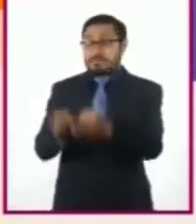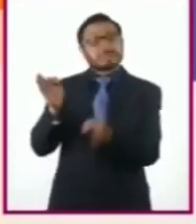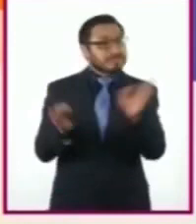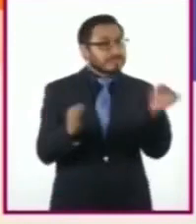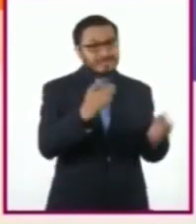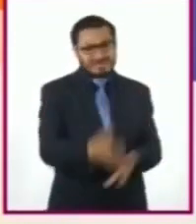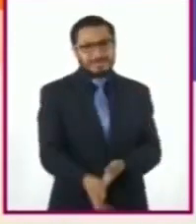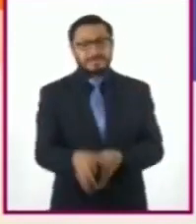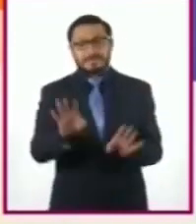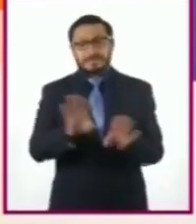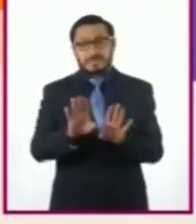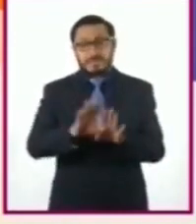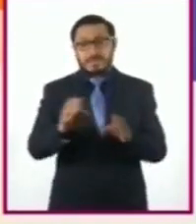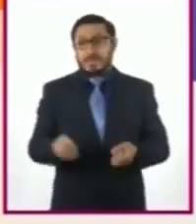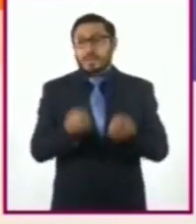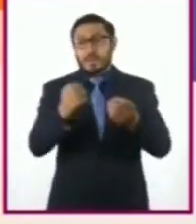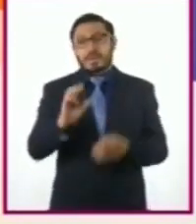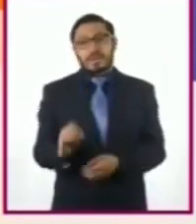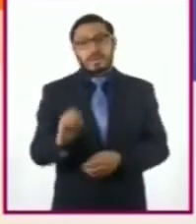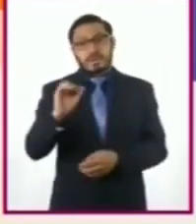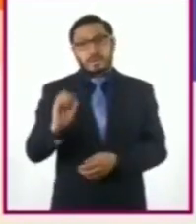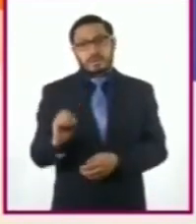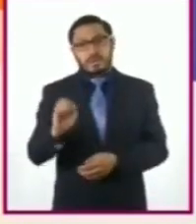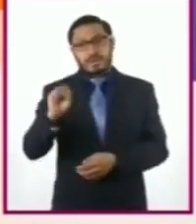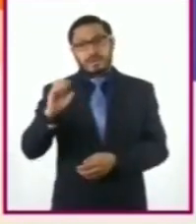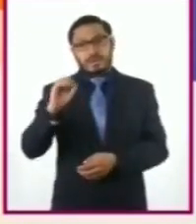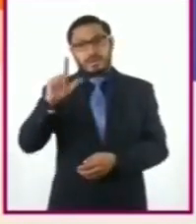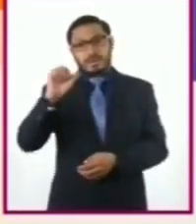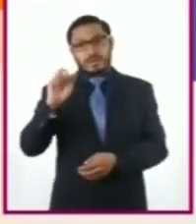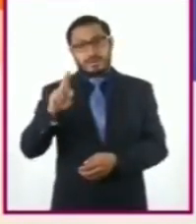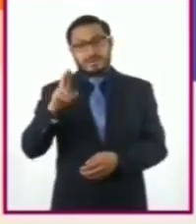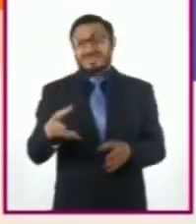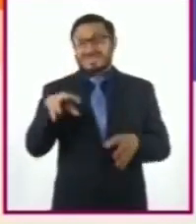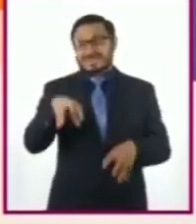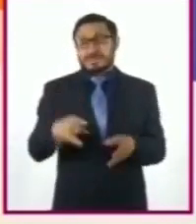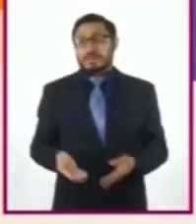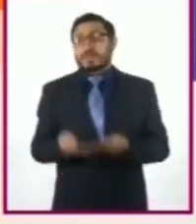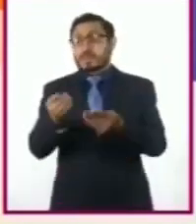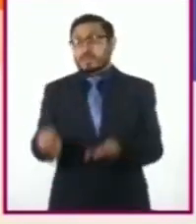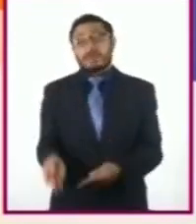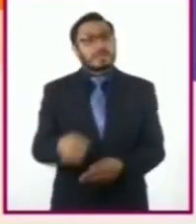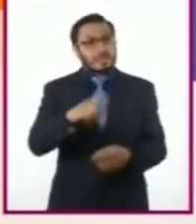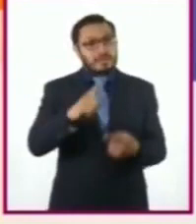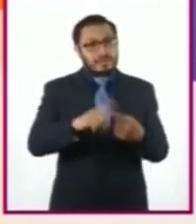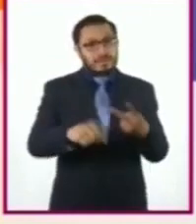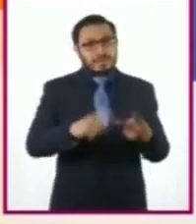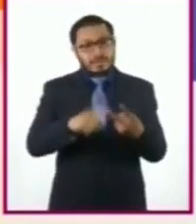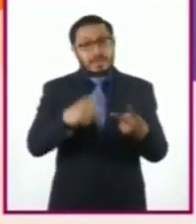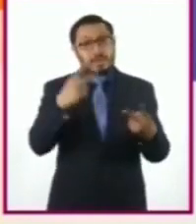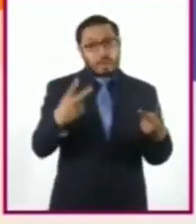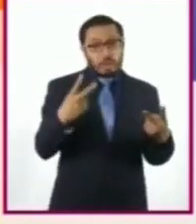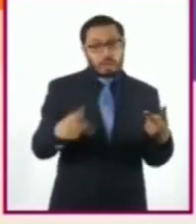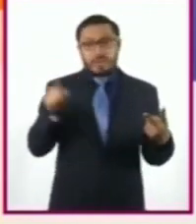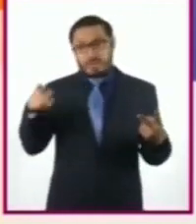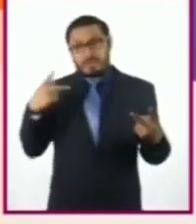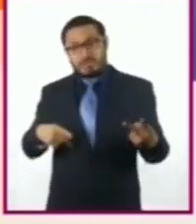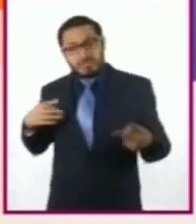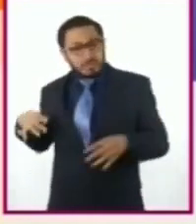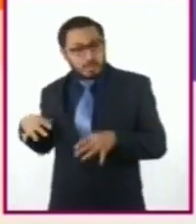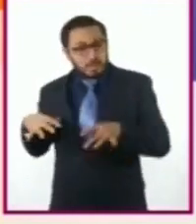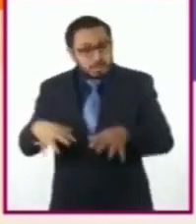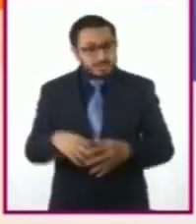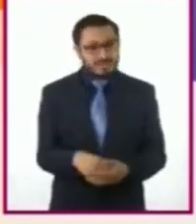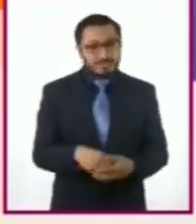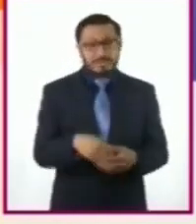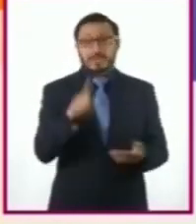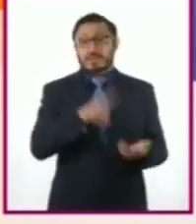concedía un solar, y 2 a los que habían sido conquistadores. Y según aparece en los